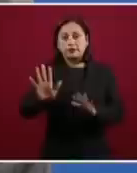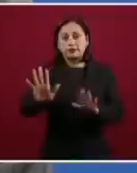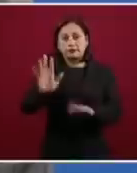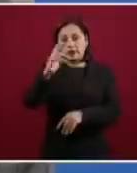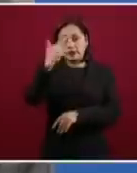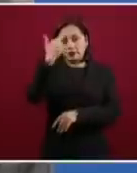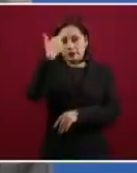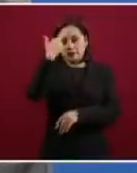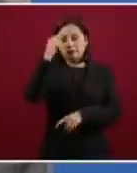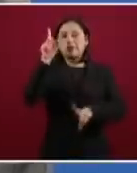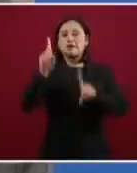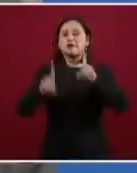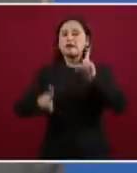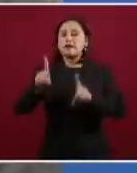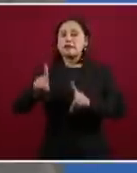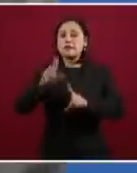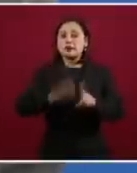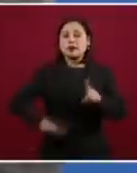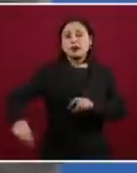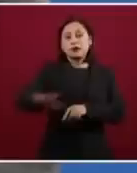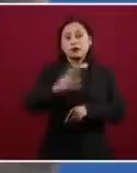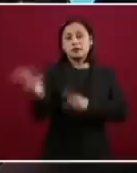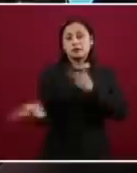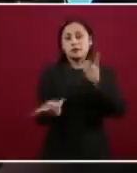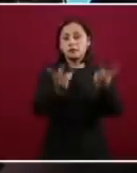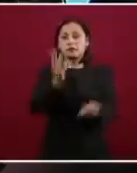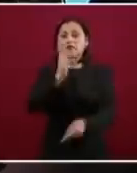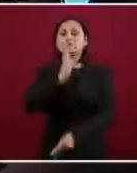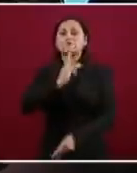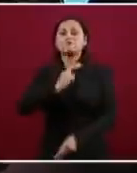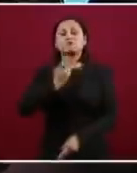que diga la gente. Muy bien.